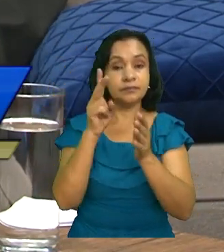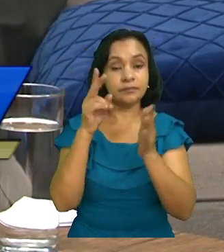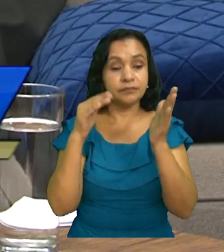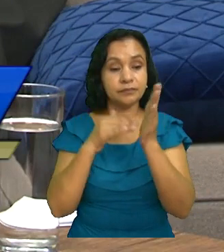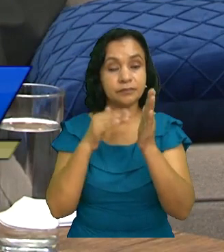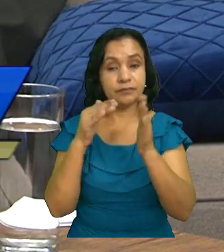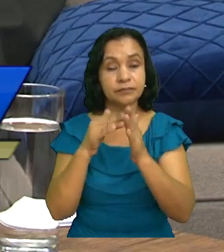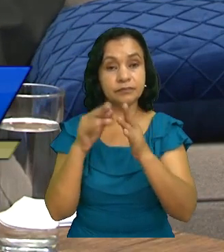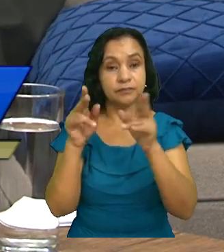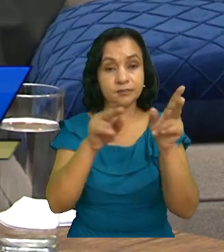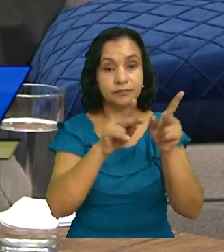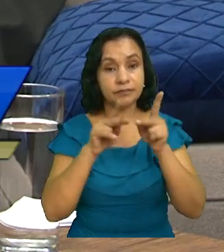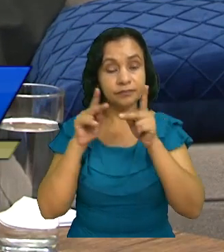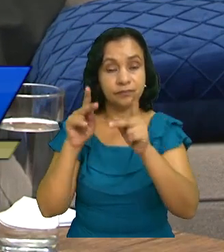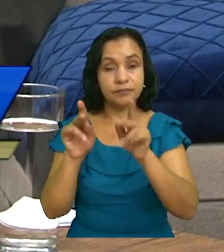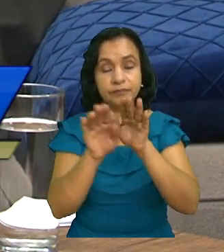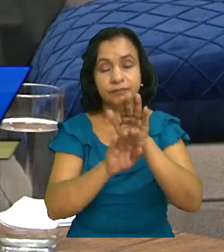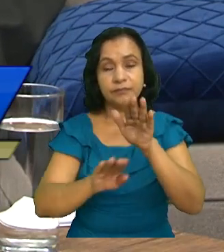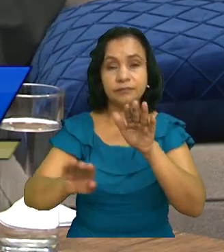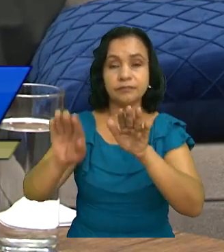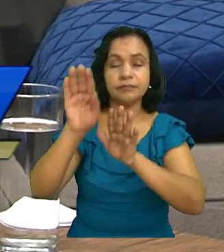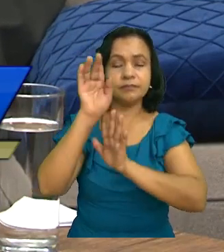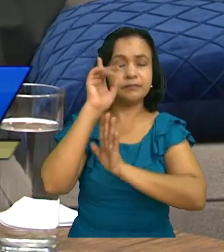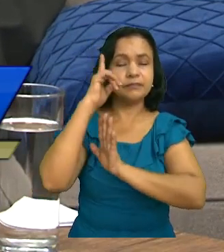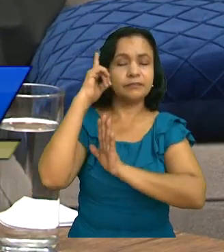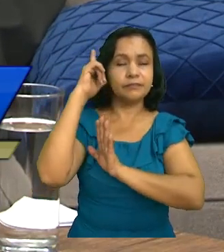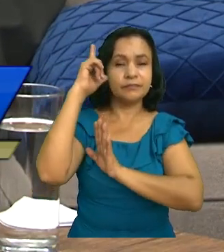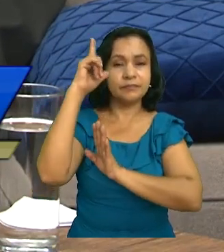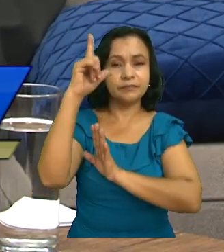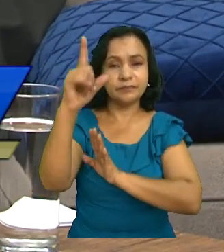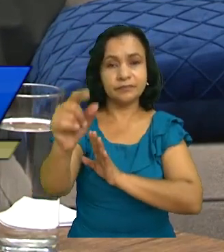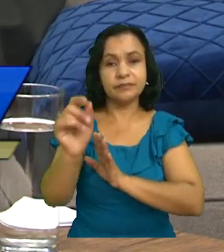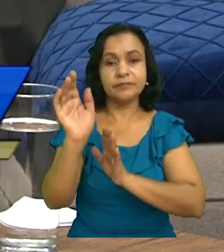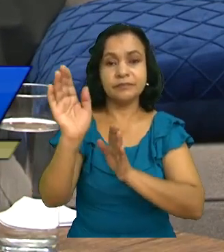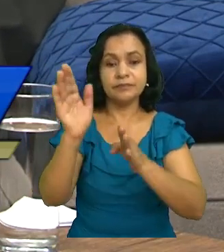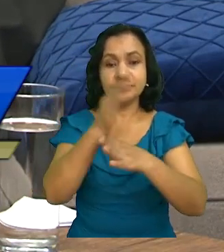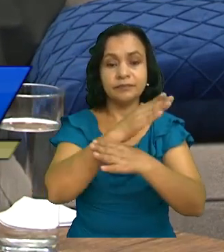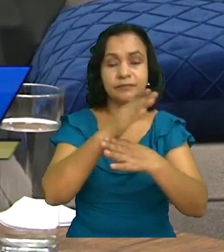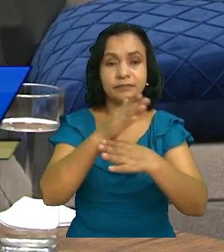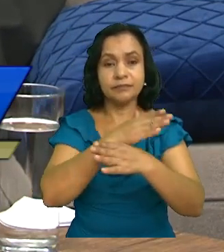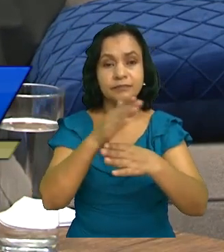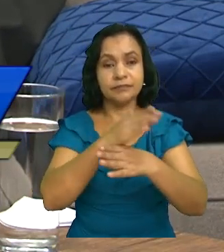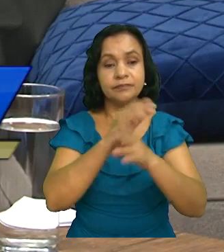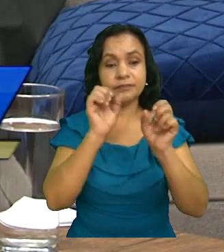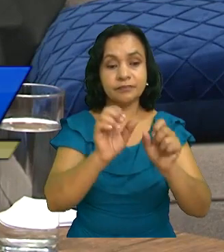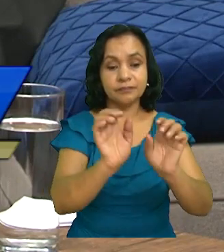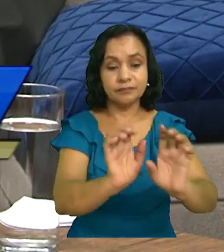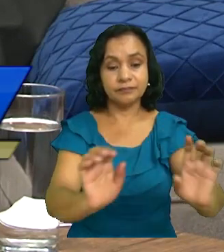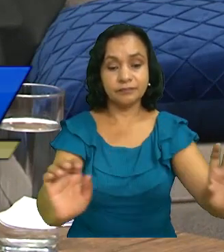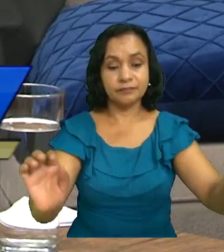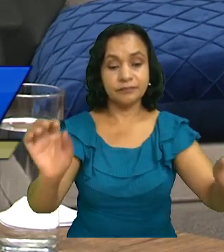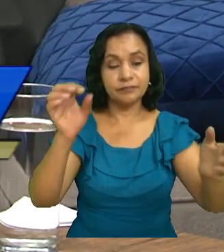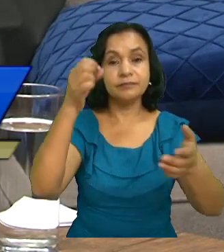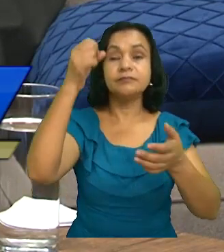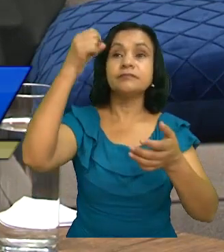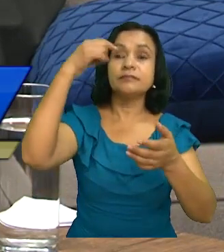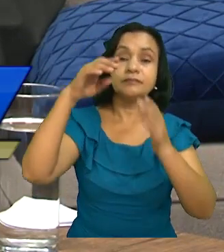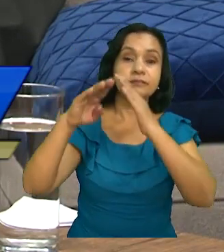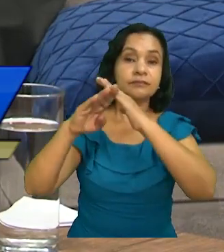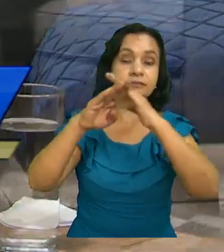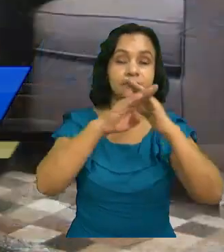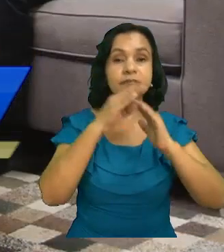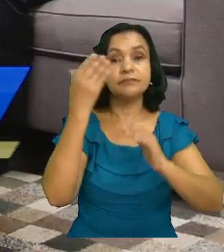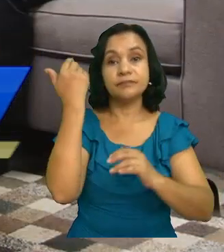llegar hasta las más recónditos regiones para, digamos, prevenir